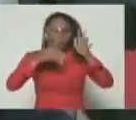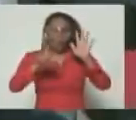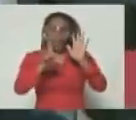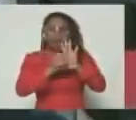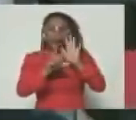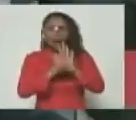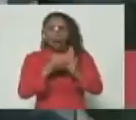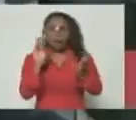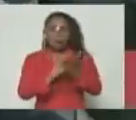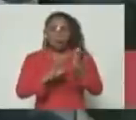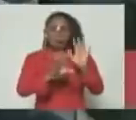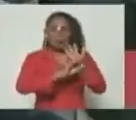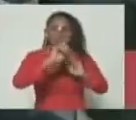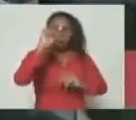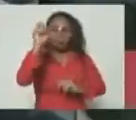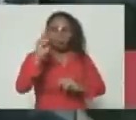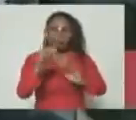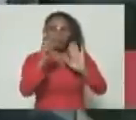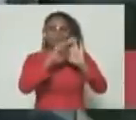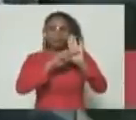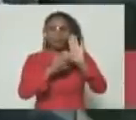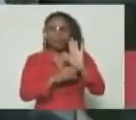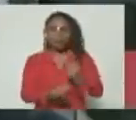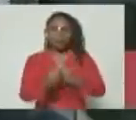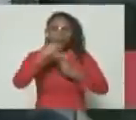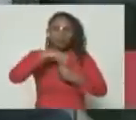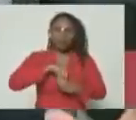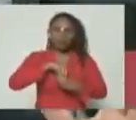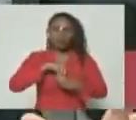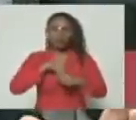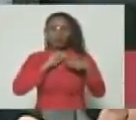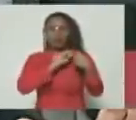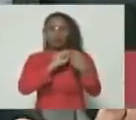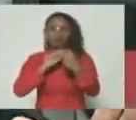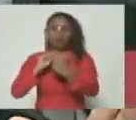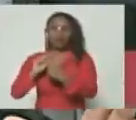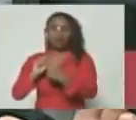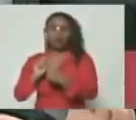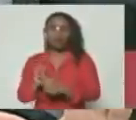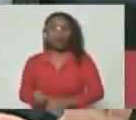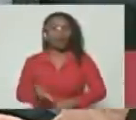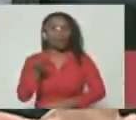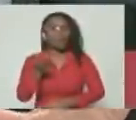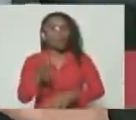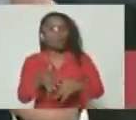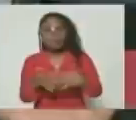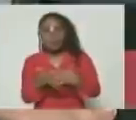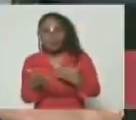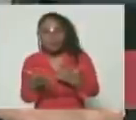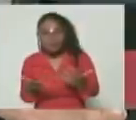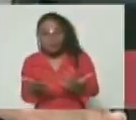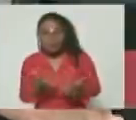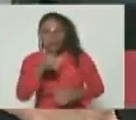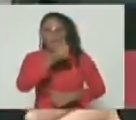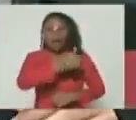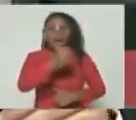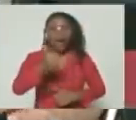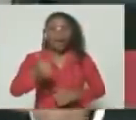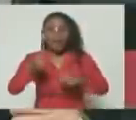la Constitución y el reglamento interior y de debate. Lo importante es que en cada